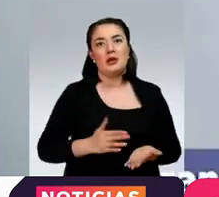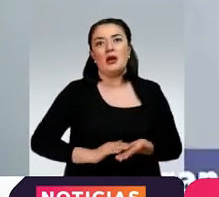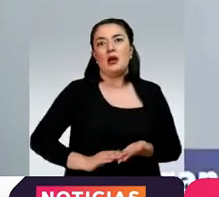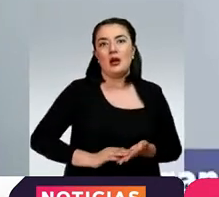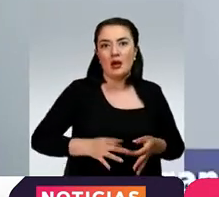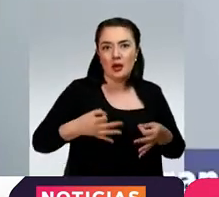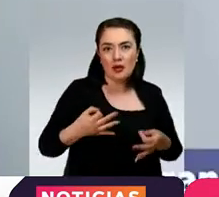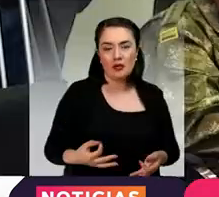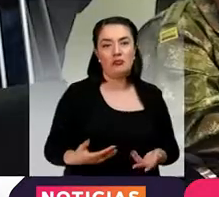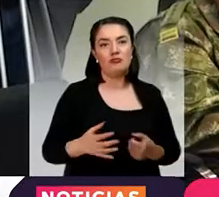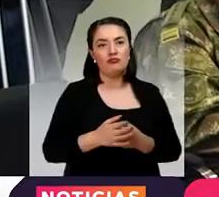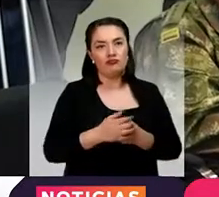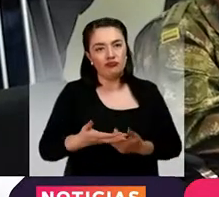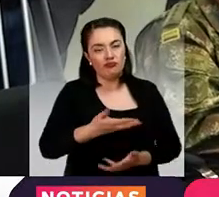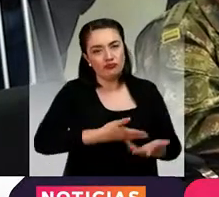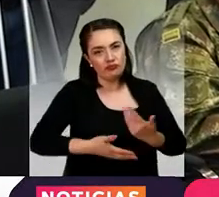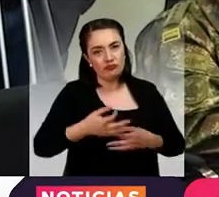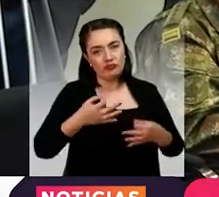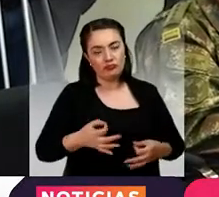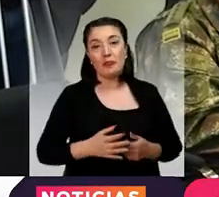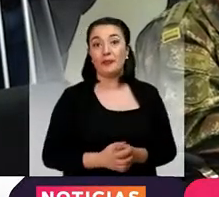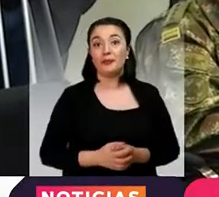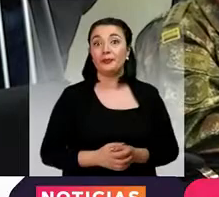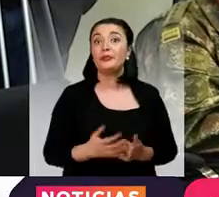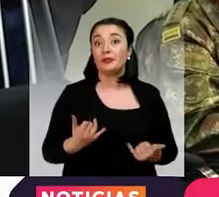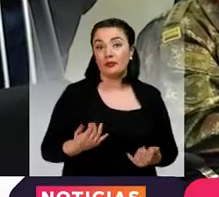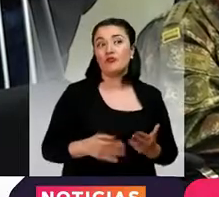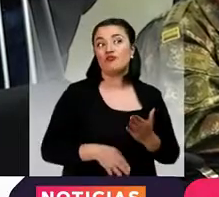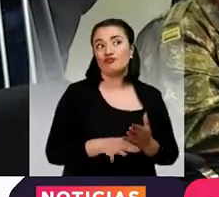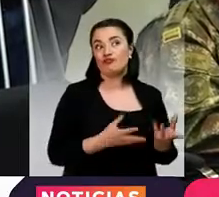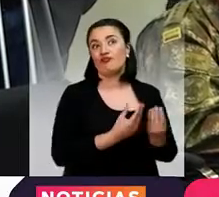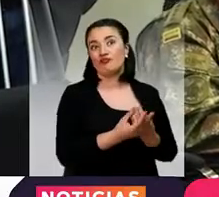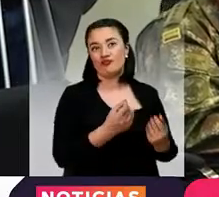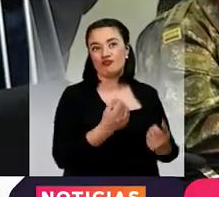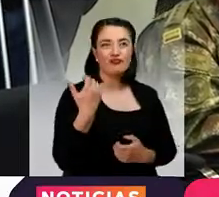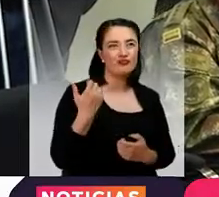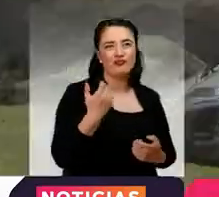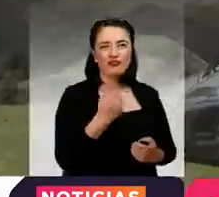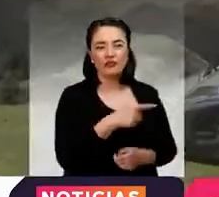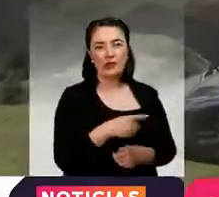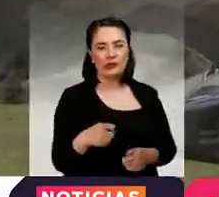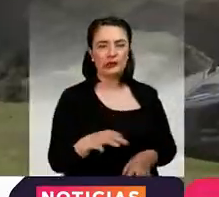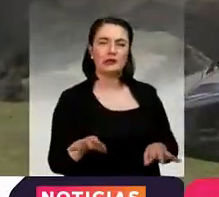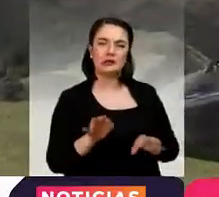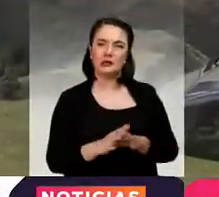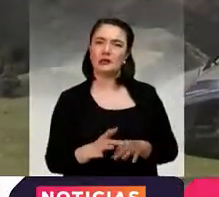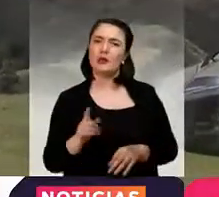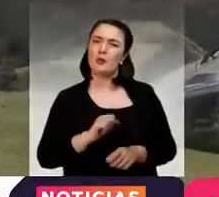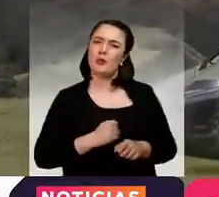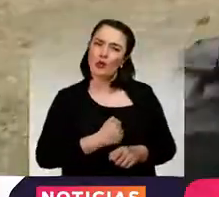y fraternidad. Aun cuando continúan los grupos criminales, De Rú además pidió que no se reversen los pasos